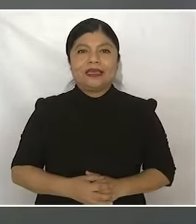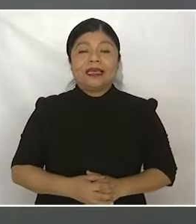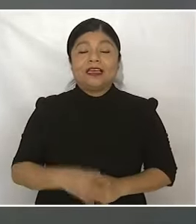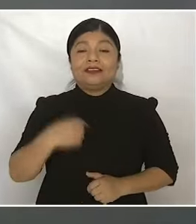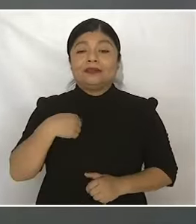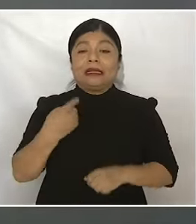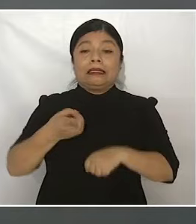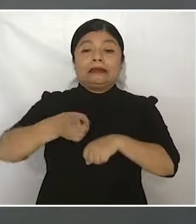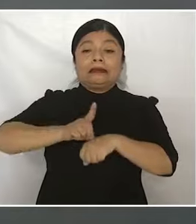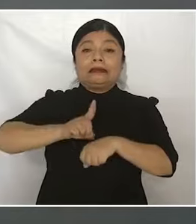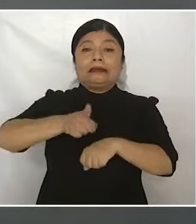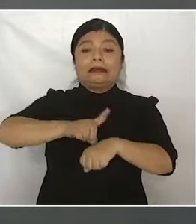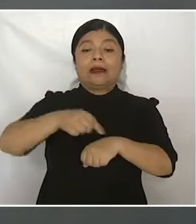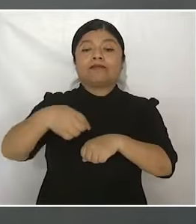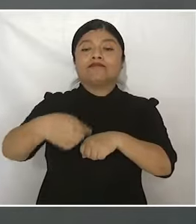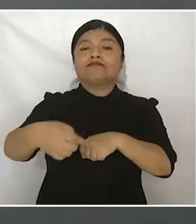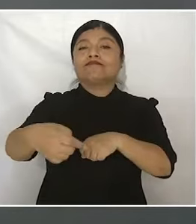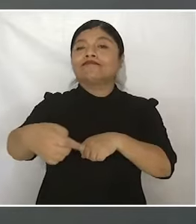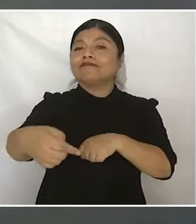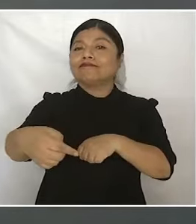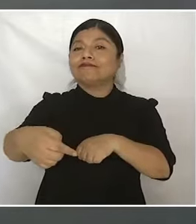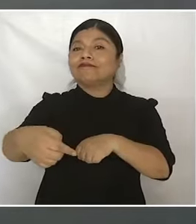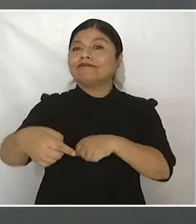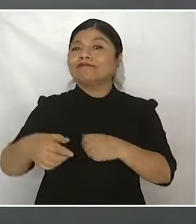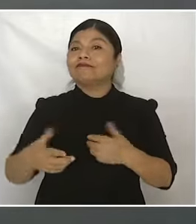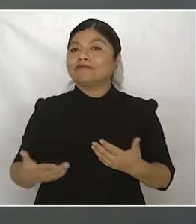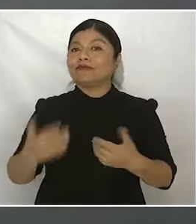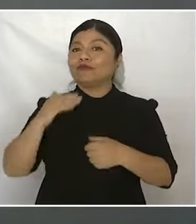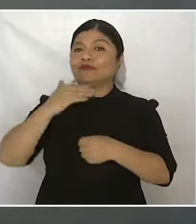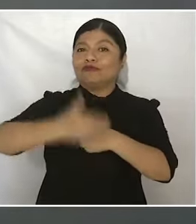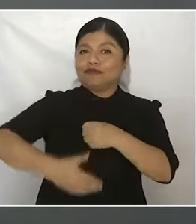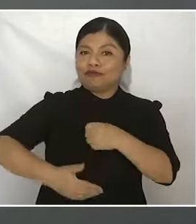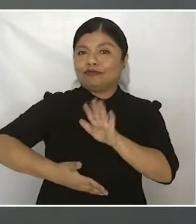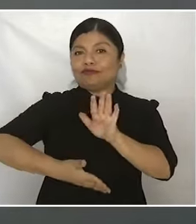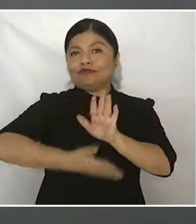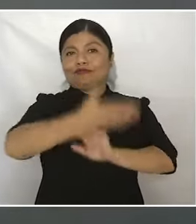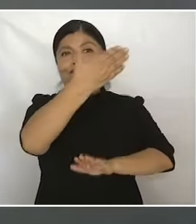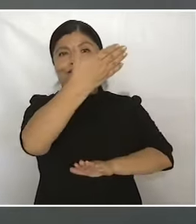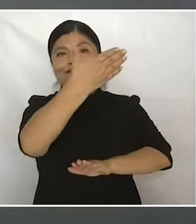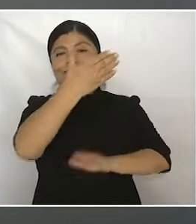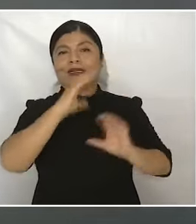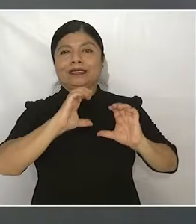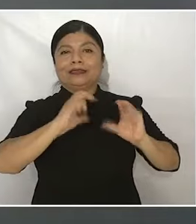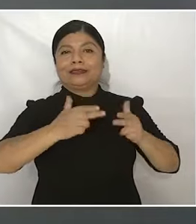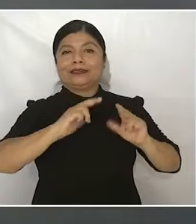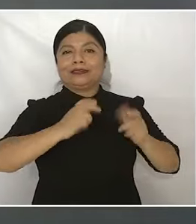días me voy a Palenque, Chiapas?